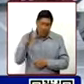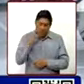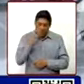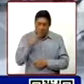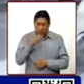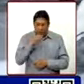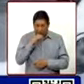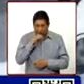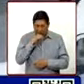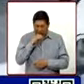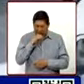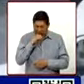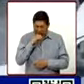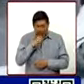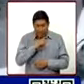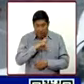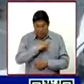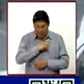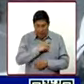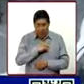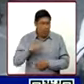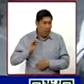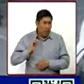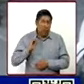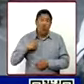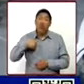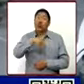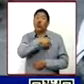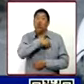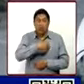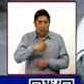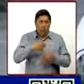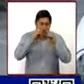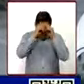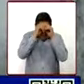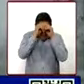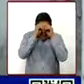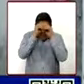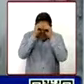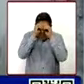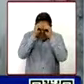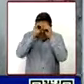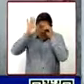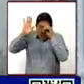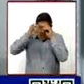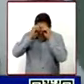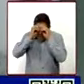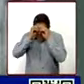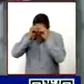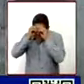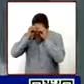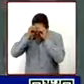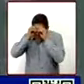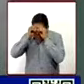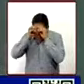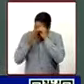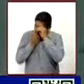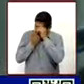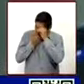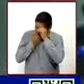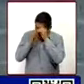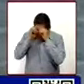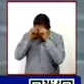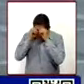madre ha salido personal nuestro de inteligencia Y personal de la división para realizar los trabajos correspondientes